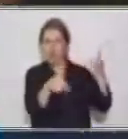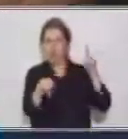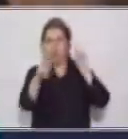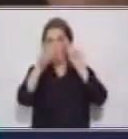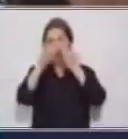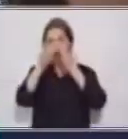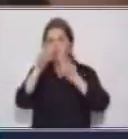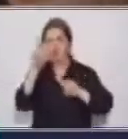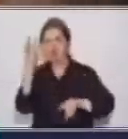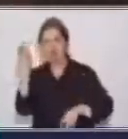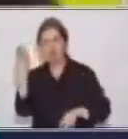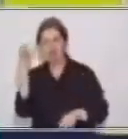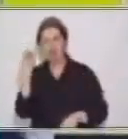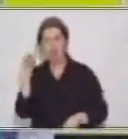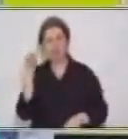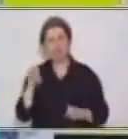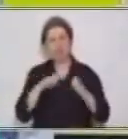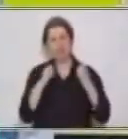Ahora,